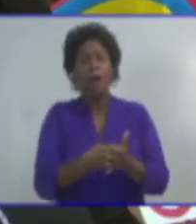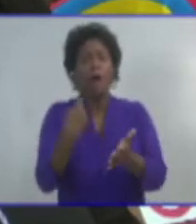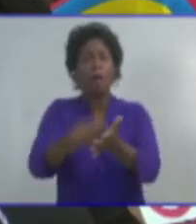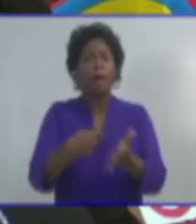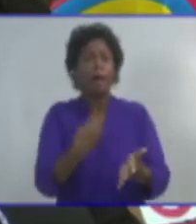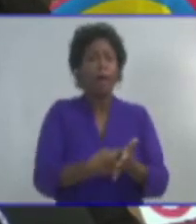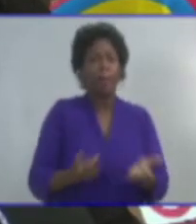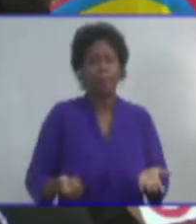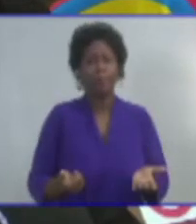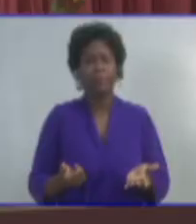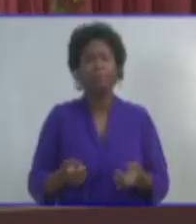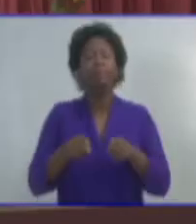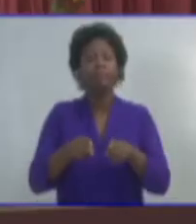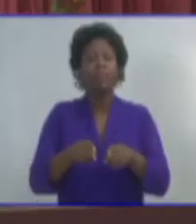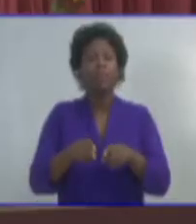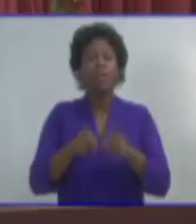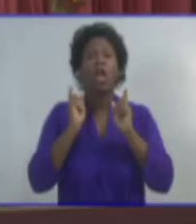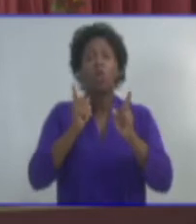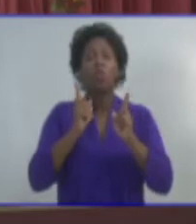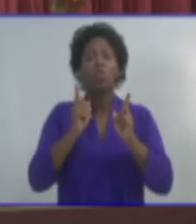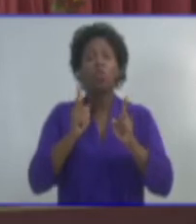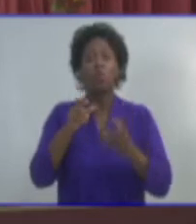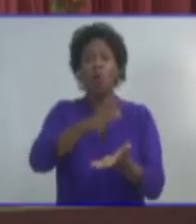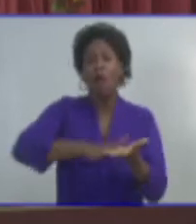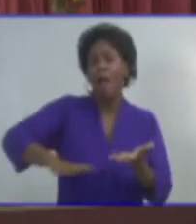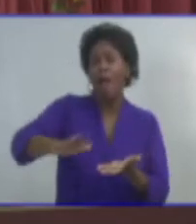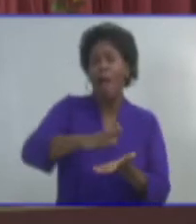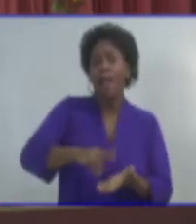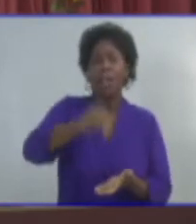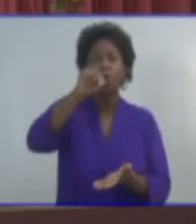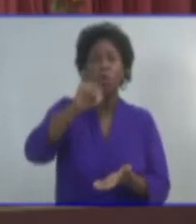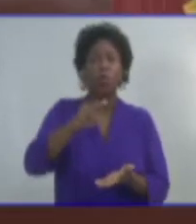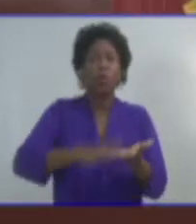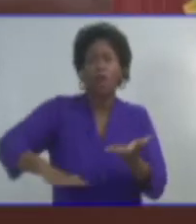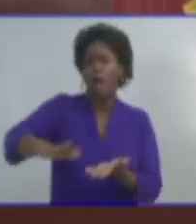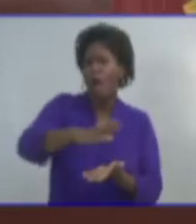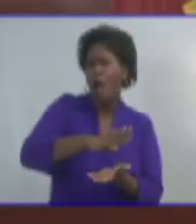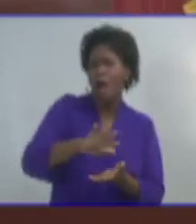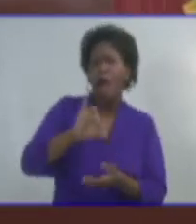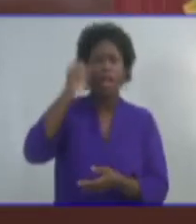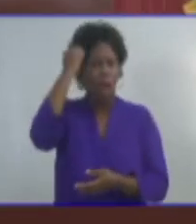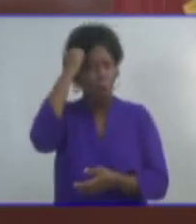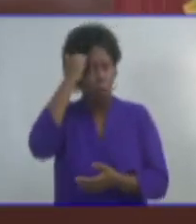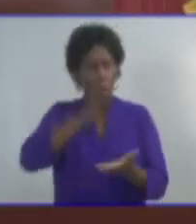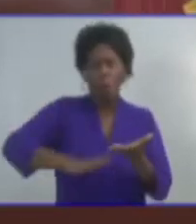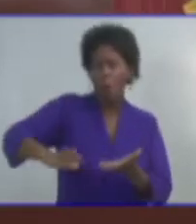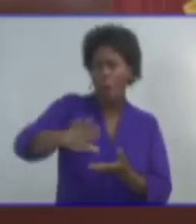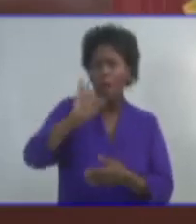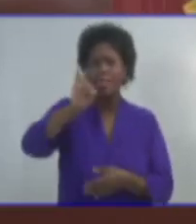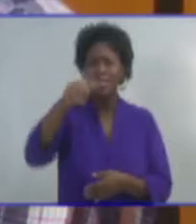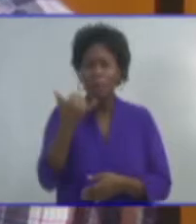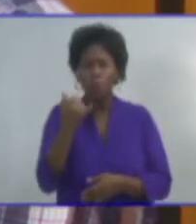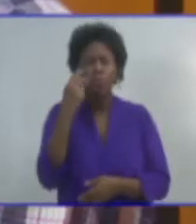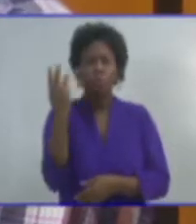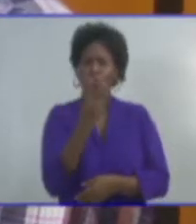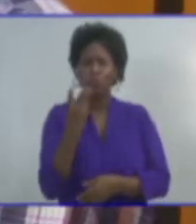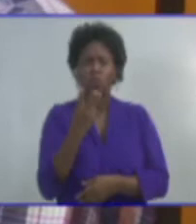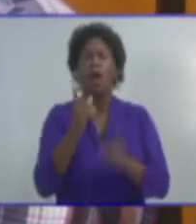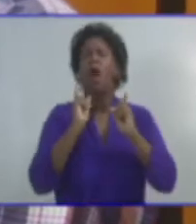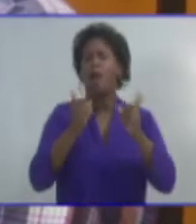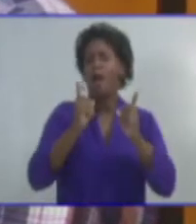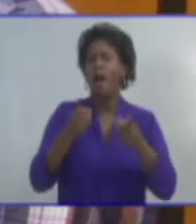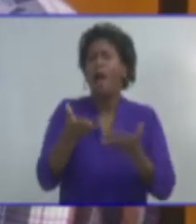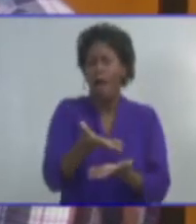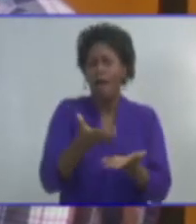cuenta de los consejos populares de San Justo y Norte, Los Cocos, Confluente, avaló el perfeccionamiento continuo de la labor del delegado